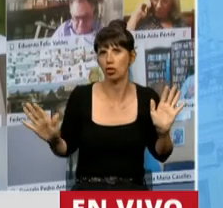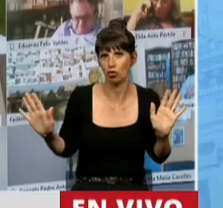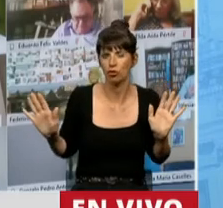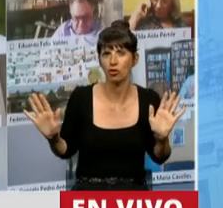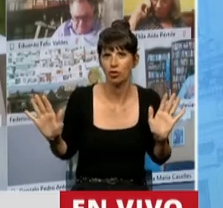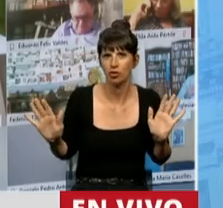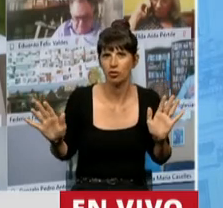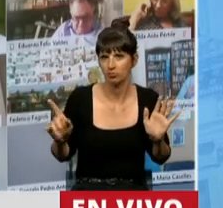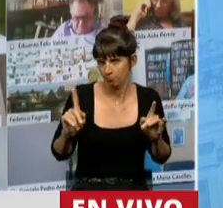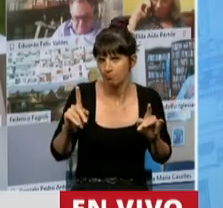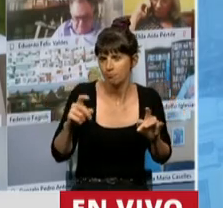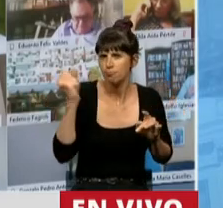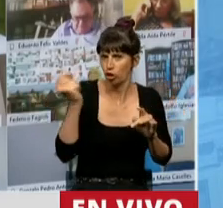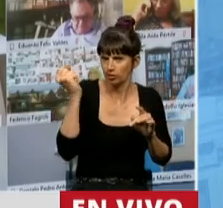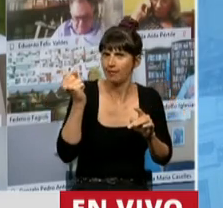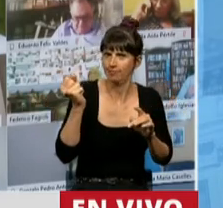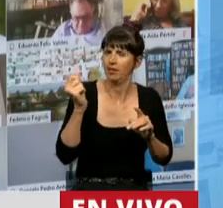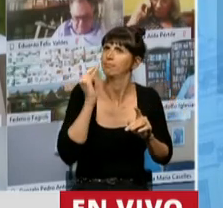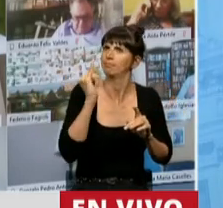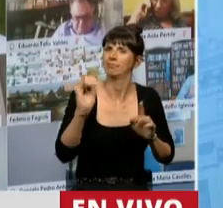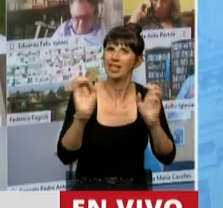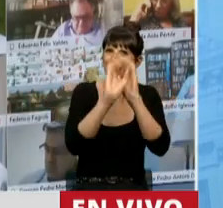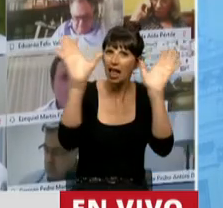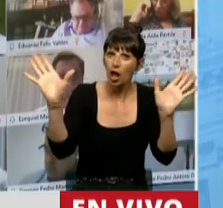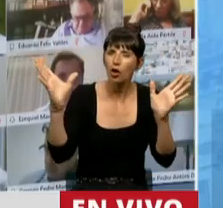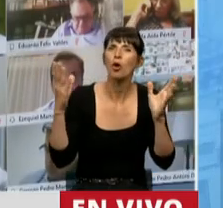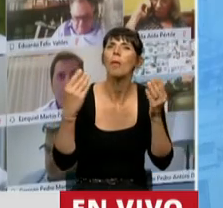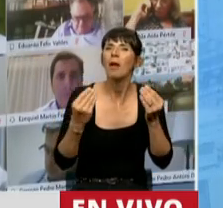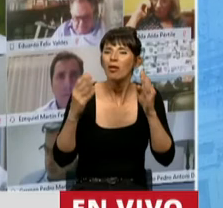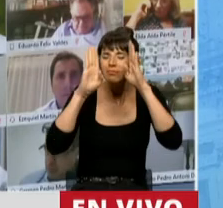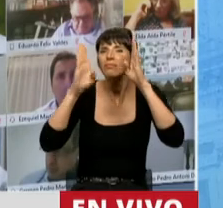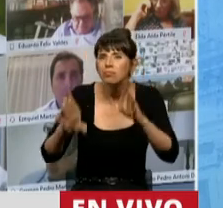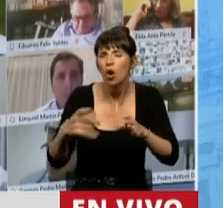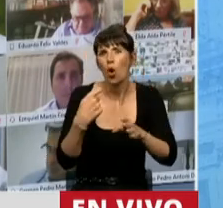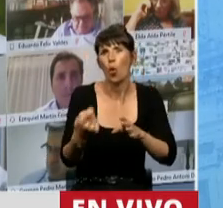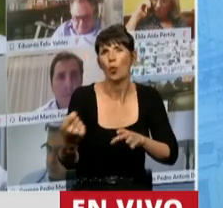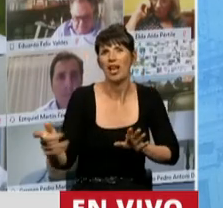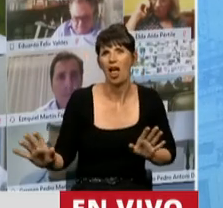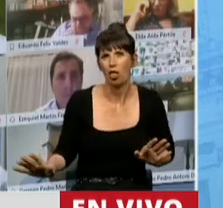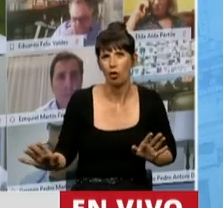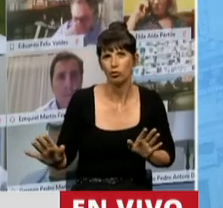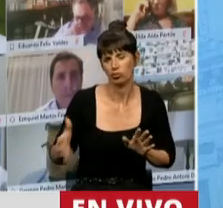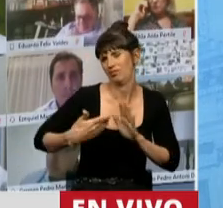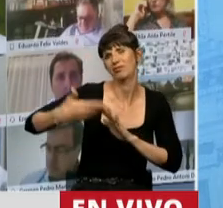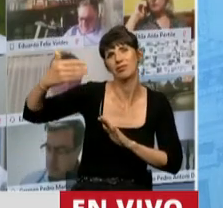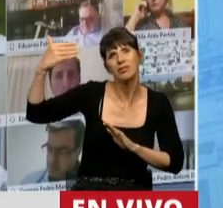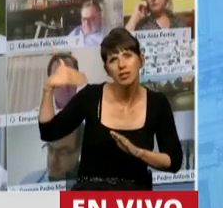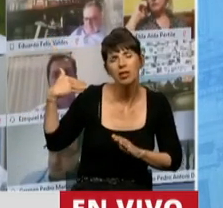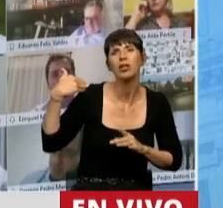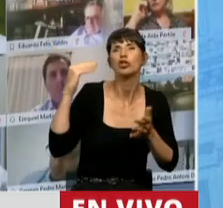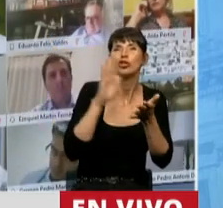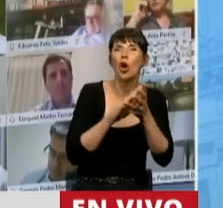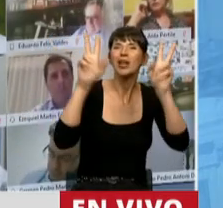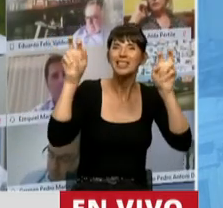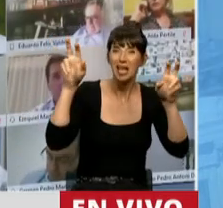no blanquearlas, pero no lo hagamos en nombre de los jubilados. Todas las decisiones que se tomaron adentro del Fondo de